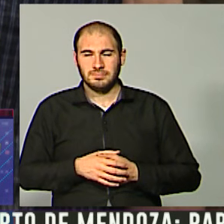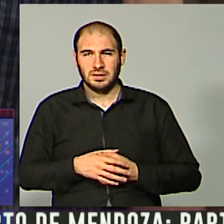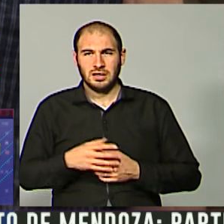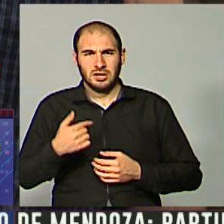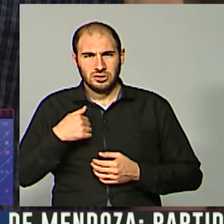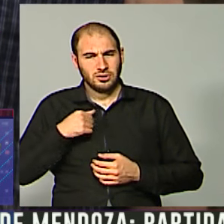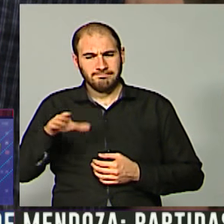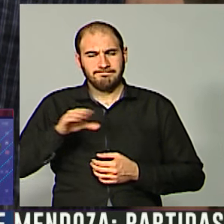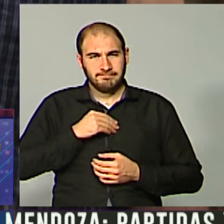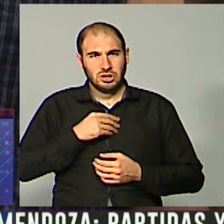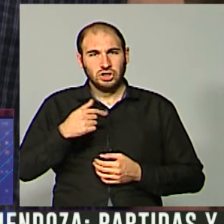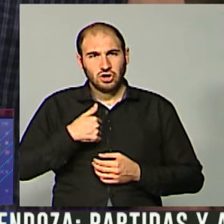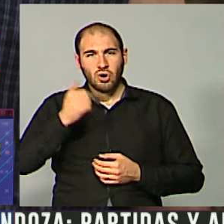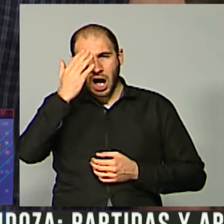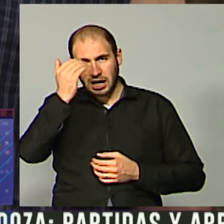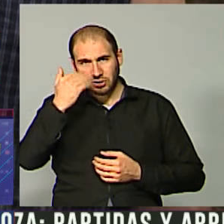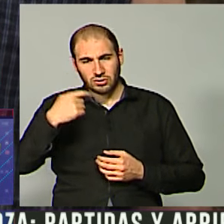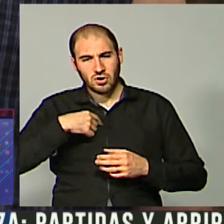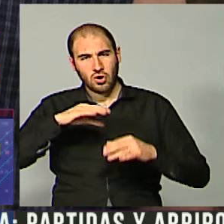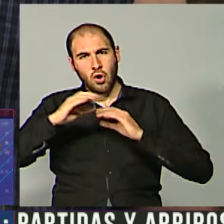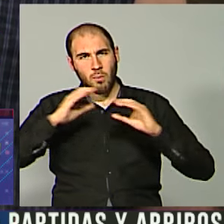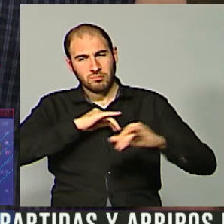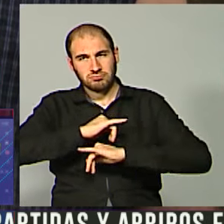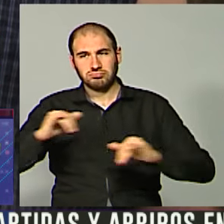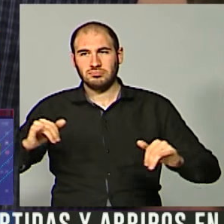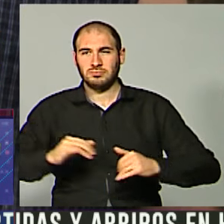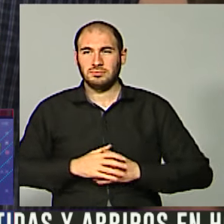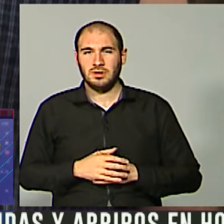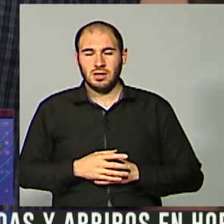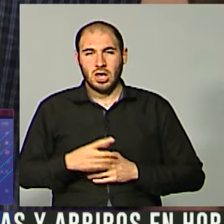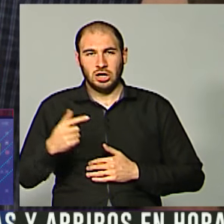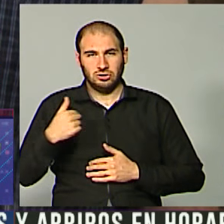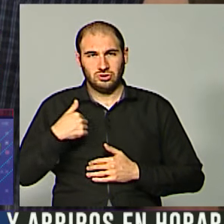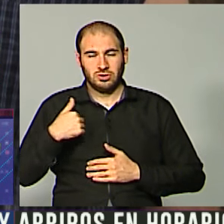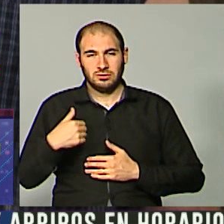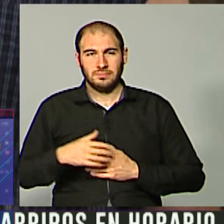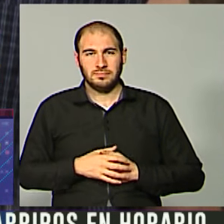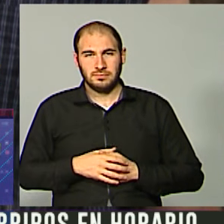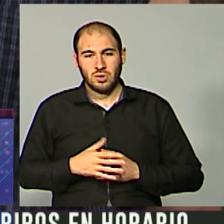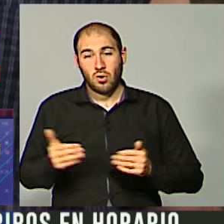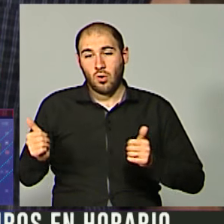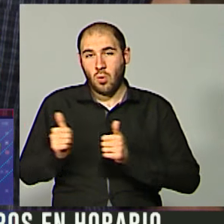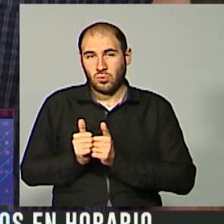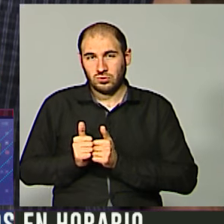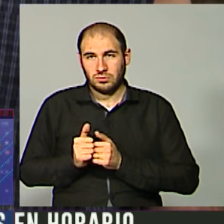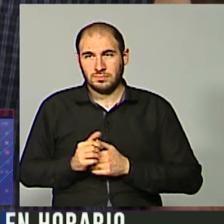hacerme cargo de que yo como actor soy un comunicador. Entonces yo con